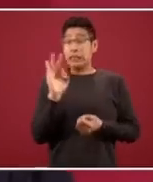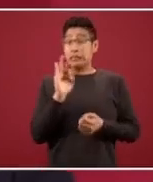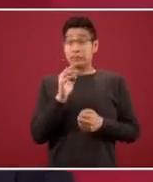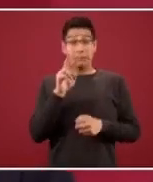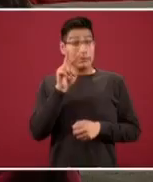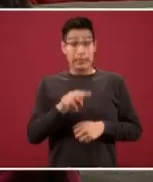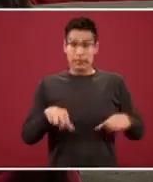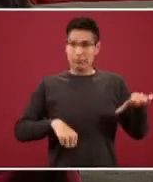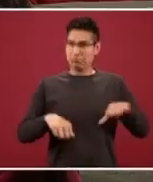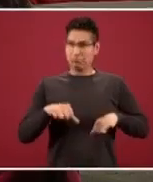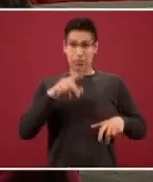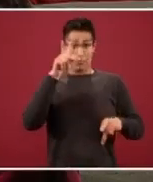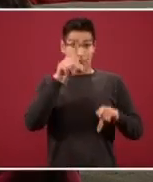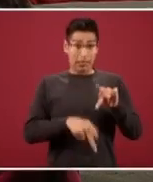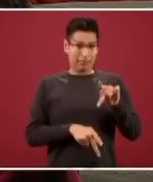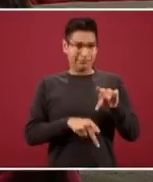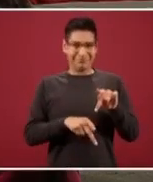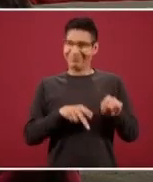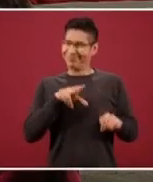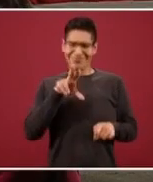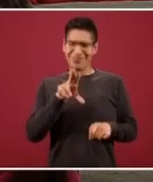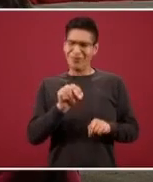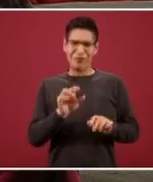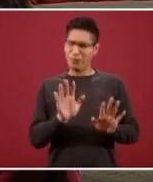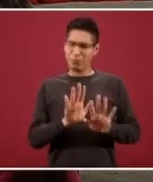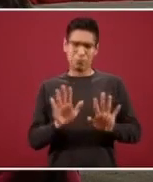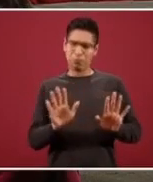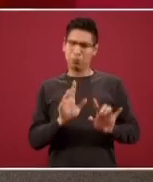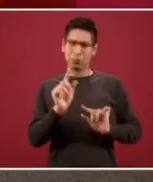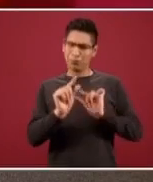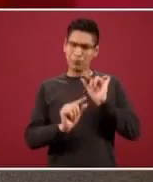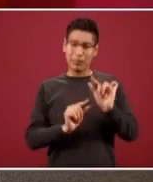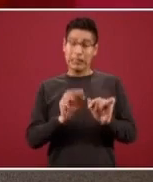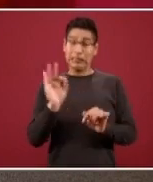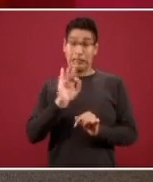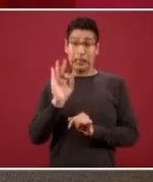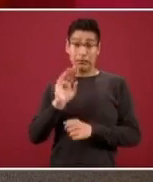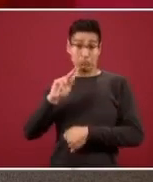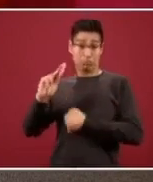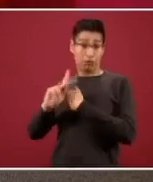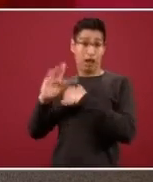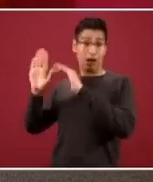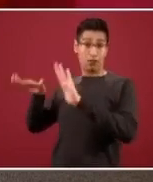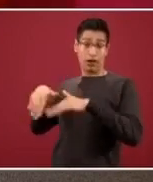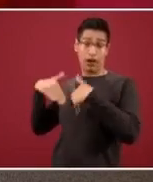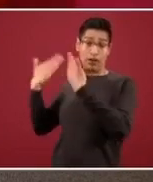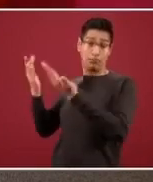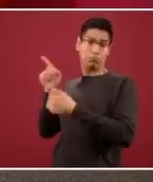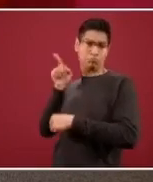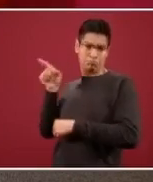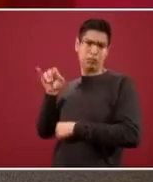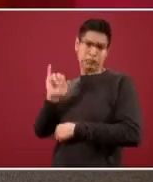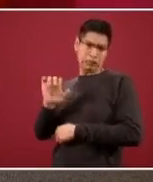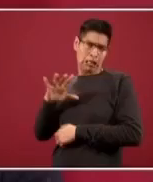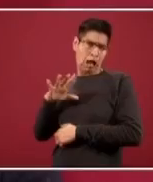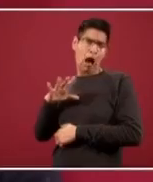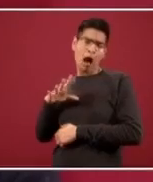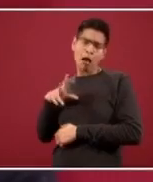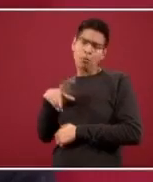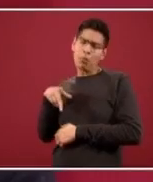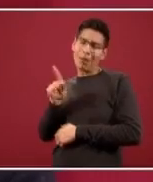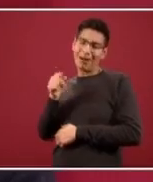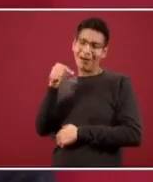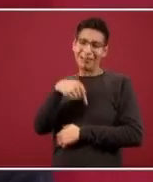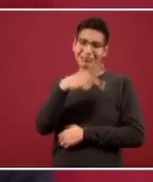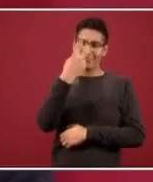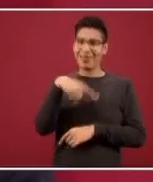total, como sucede en otros países y que a lo mejor algunas personas así lo quisieran ver. Nosotros lo que queremos es